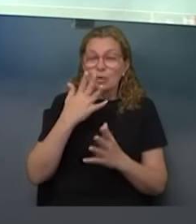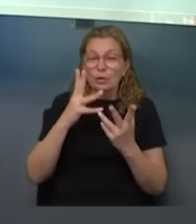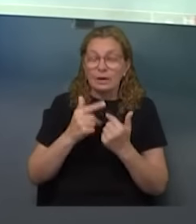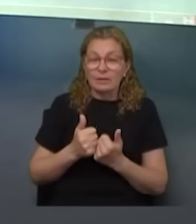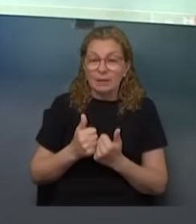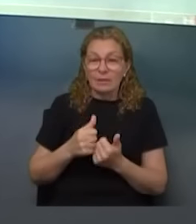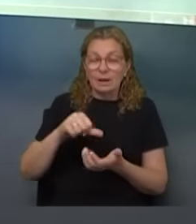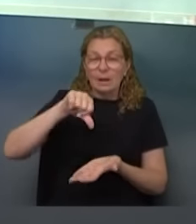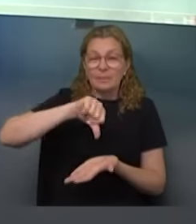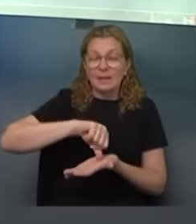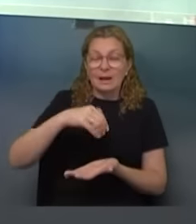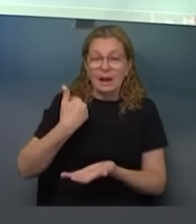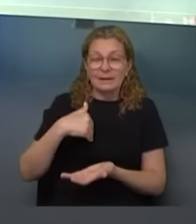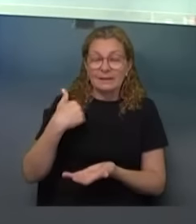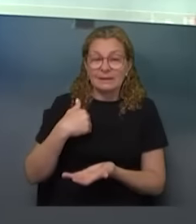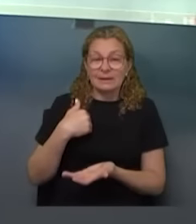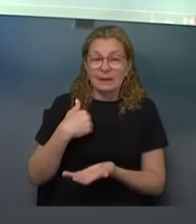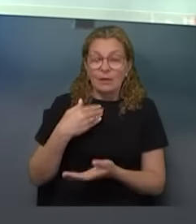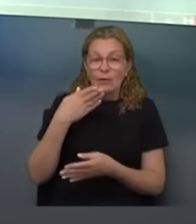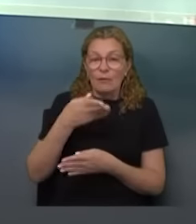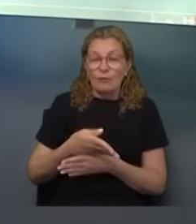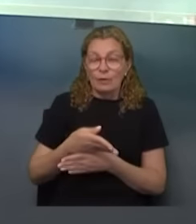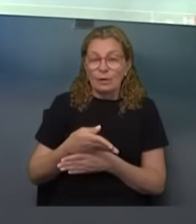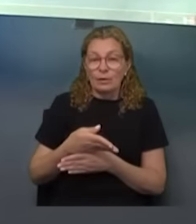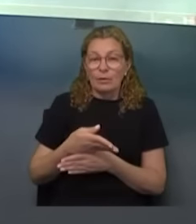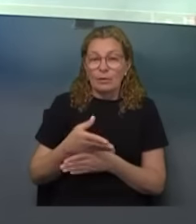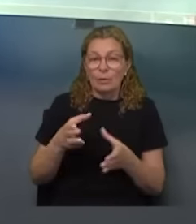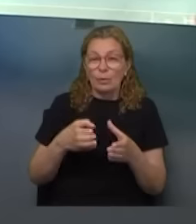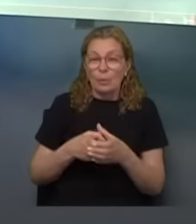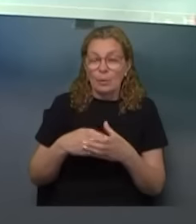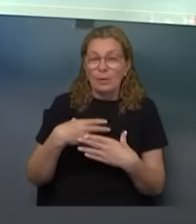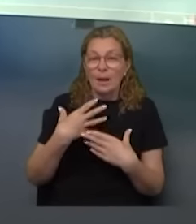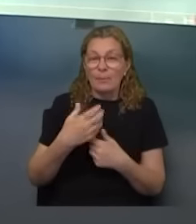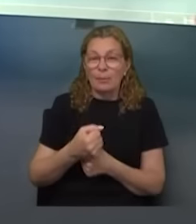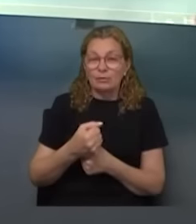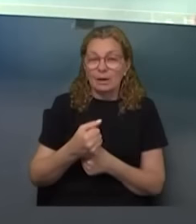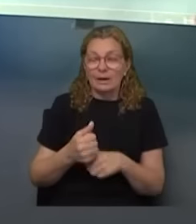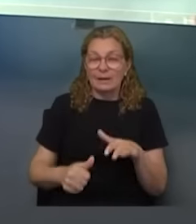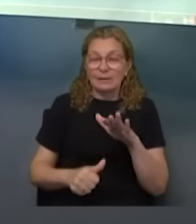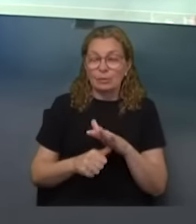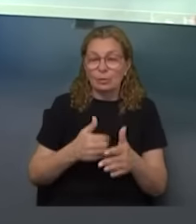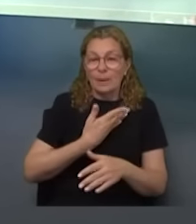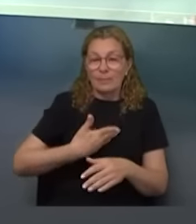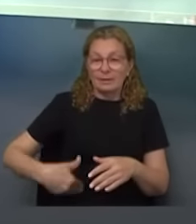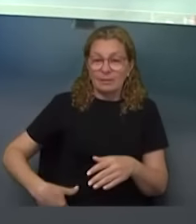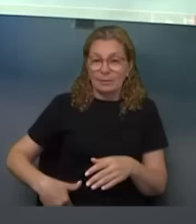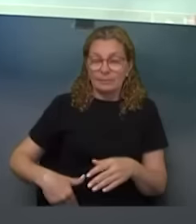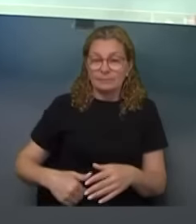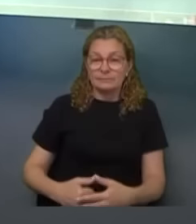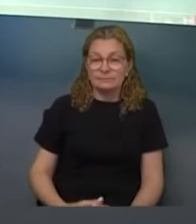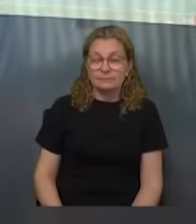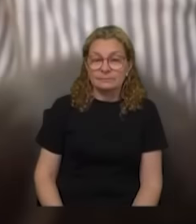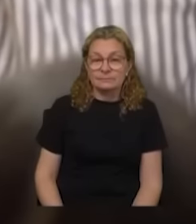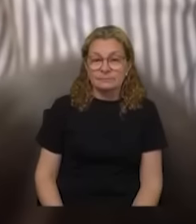en la capital Argentina al que concurrieron referentes de los partidos que apoyan la candidatura presidencial de Álvaro